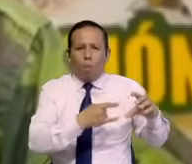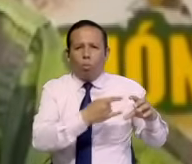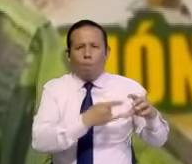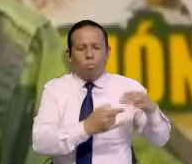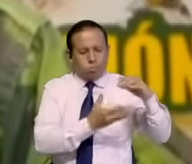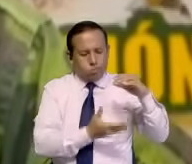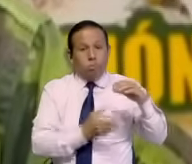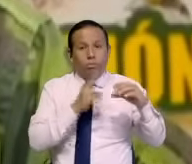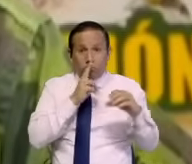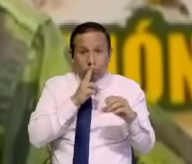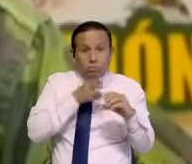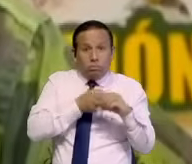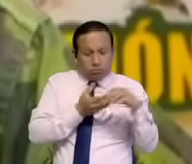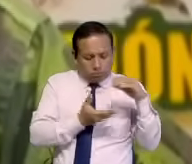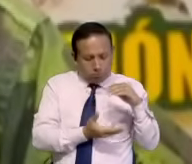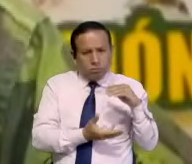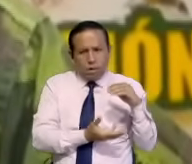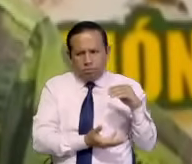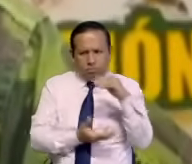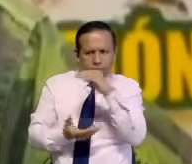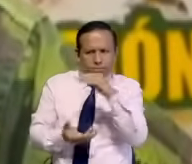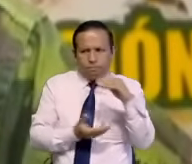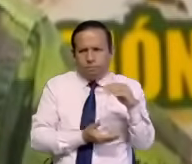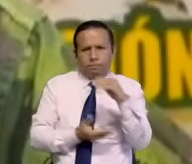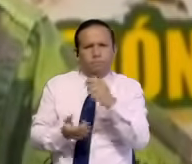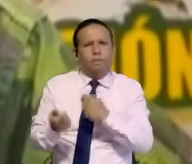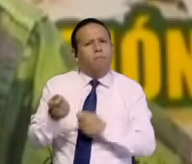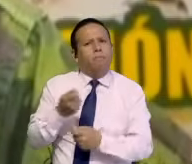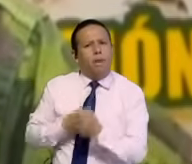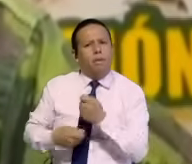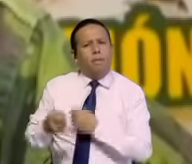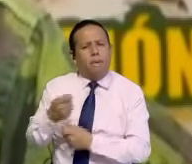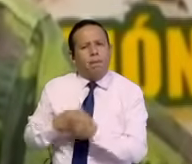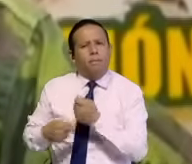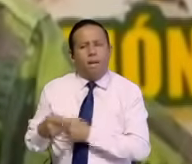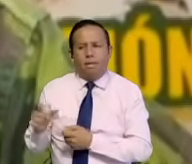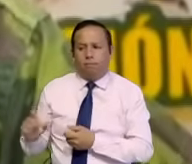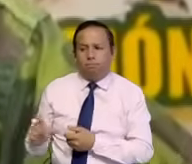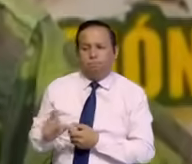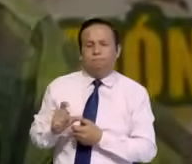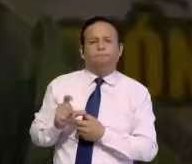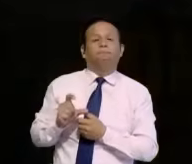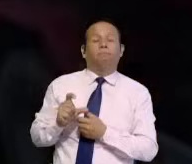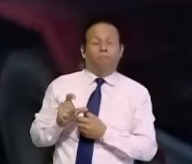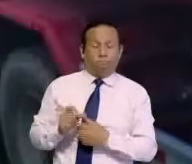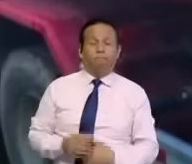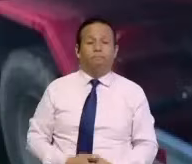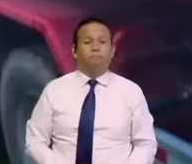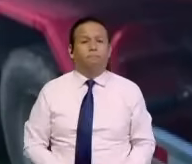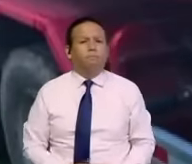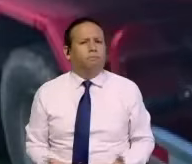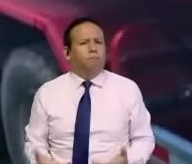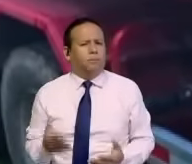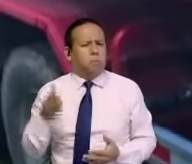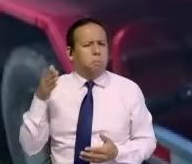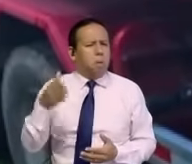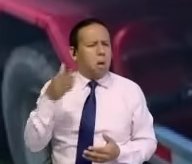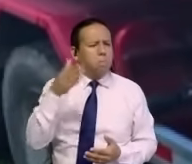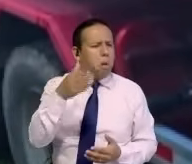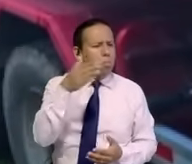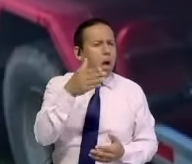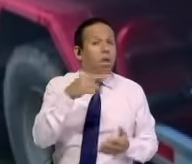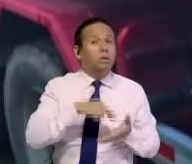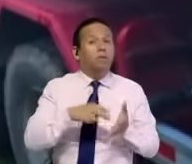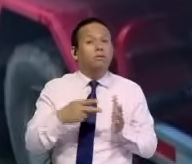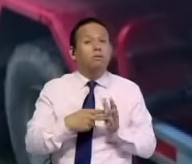comercialización y distribución ilegal de combustibles líquidos derivados de hidrocarburos. Operaciones que permiten seguir con mano firme